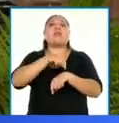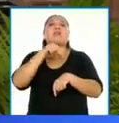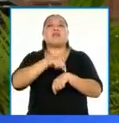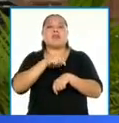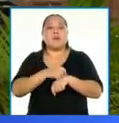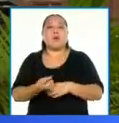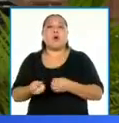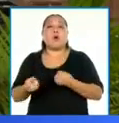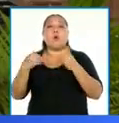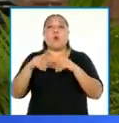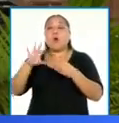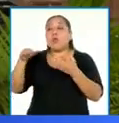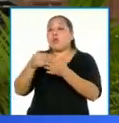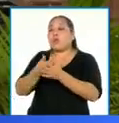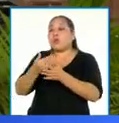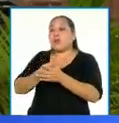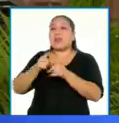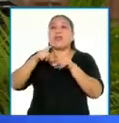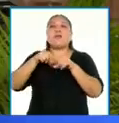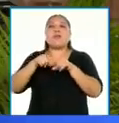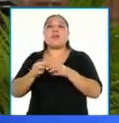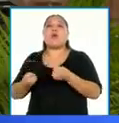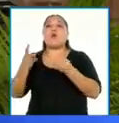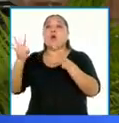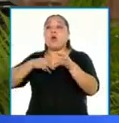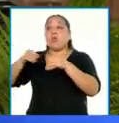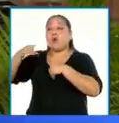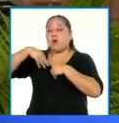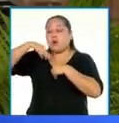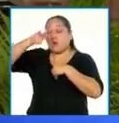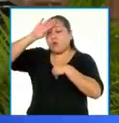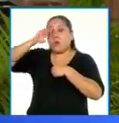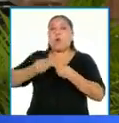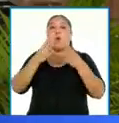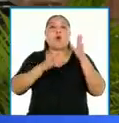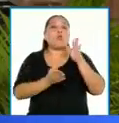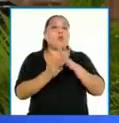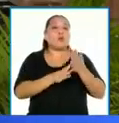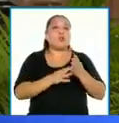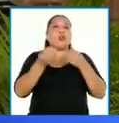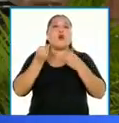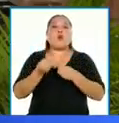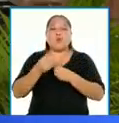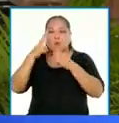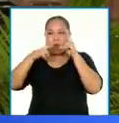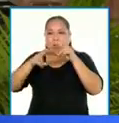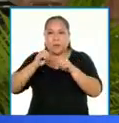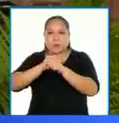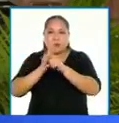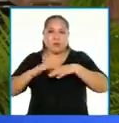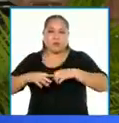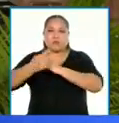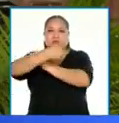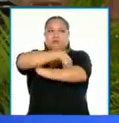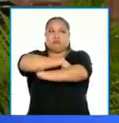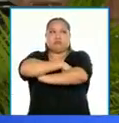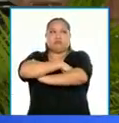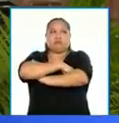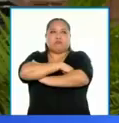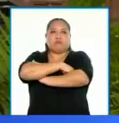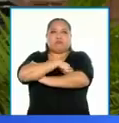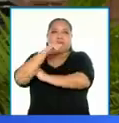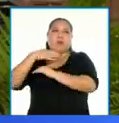se llega, va a depender de cuánto estamos influyendo en el curso general de la pandemia. Si nos quedamos cruzados de brazos, eso